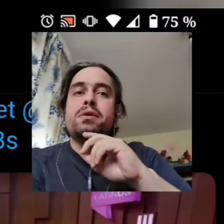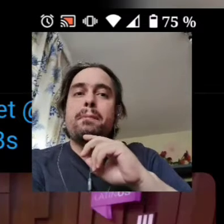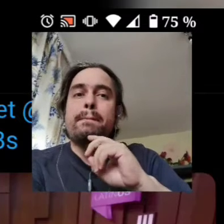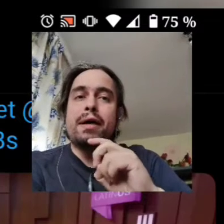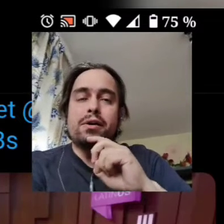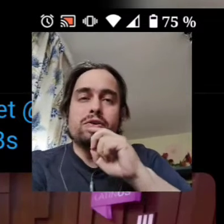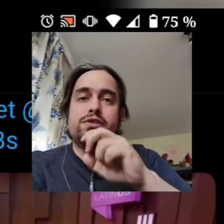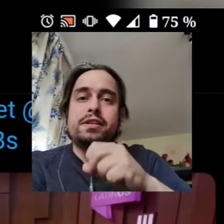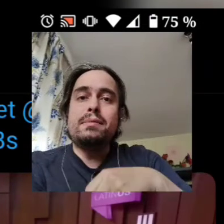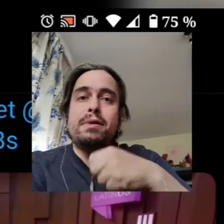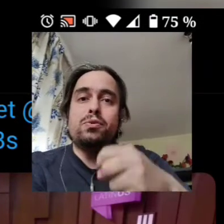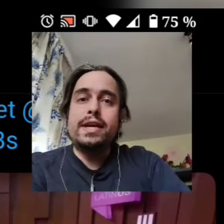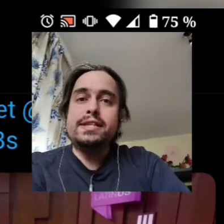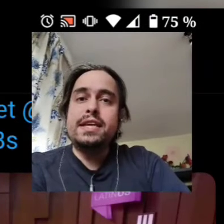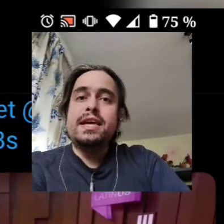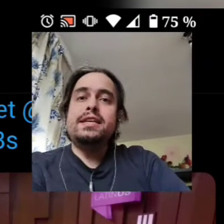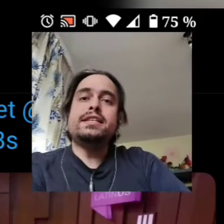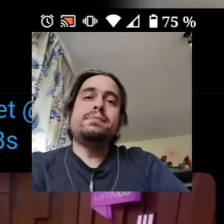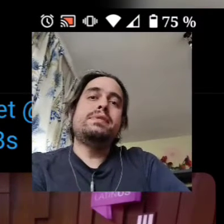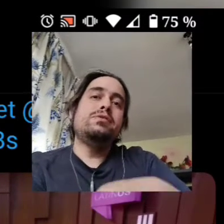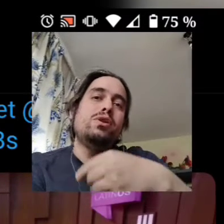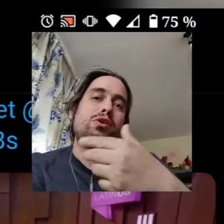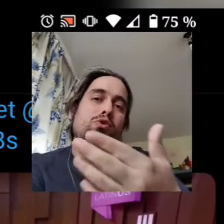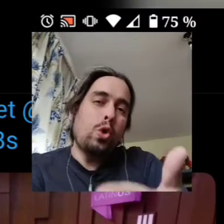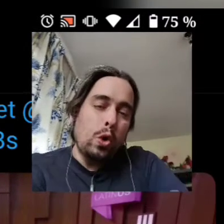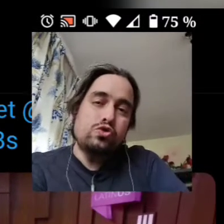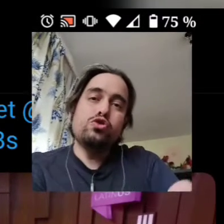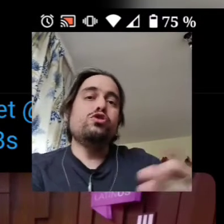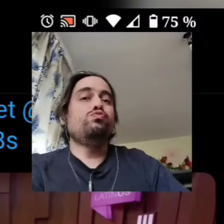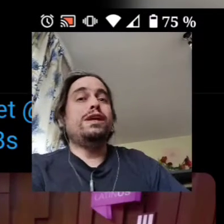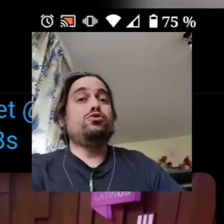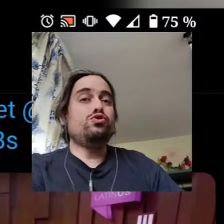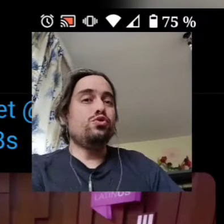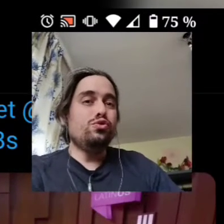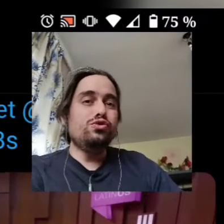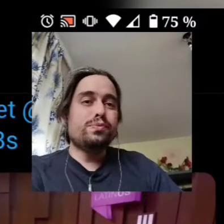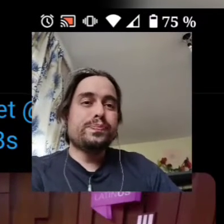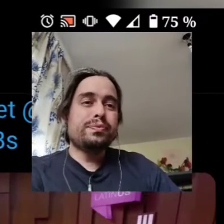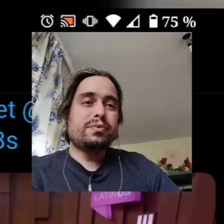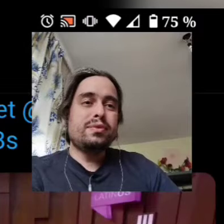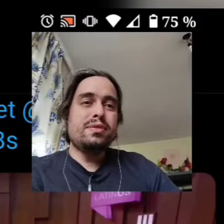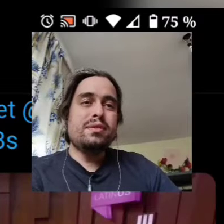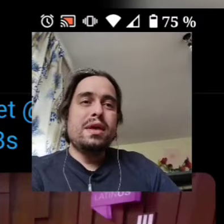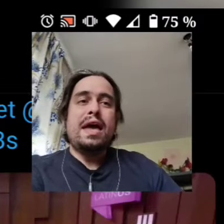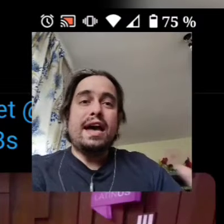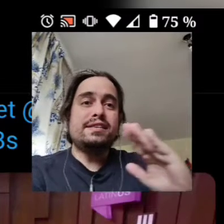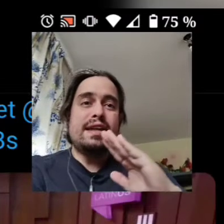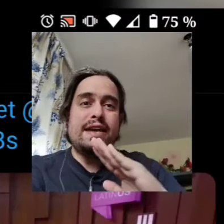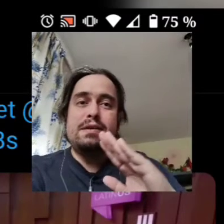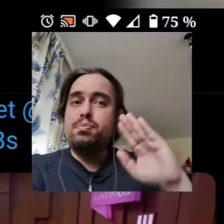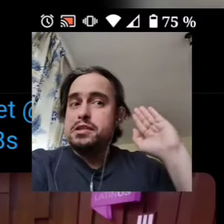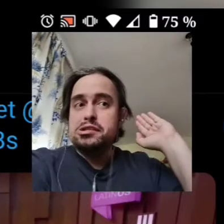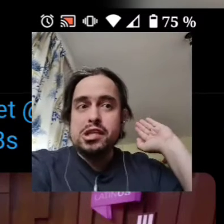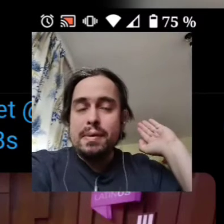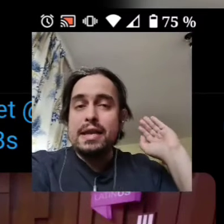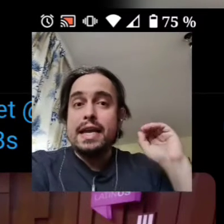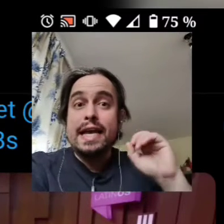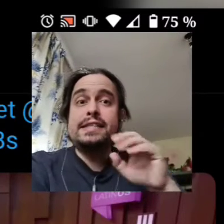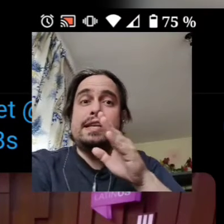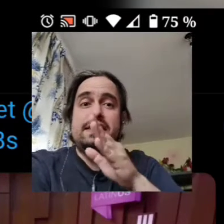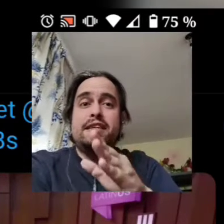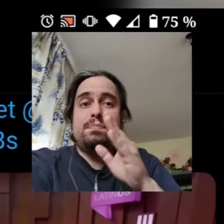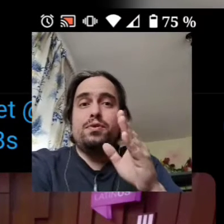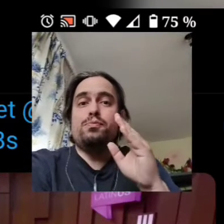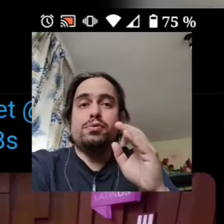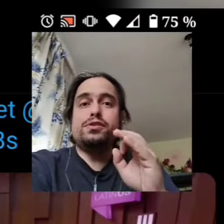mar con cierta madurez y aceptando el costo de los platos rotos hasta ahí pues se vale